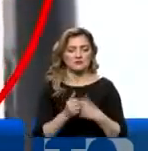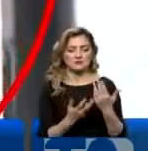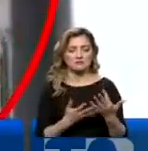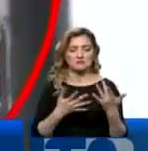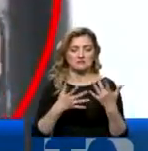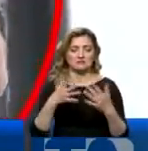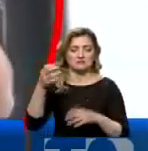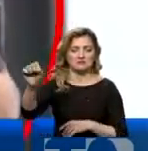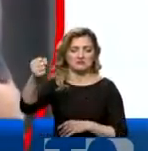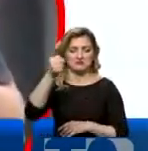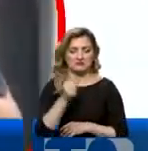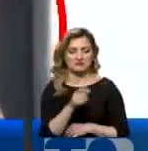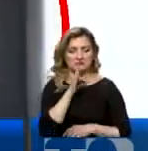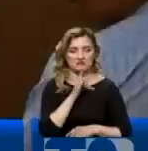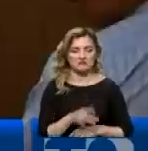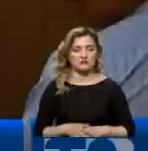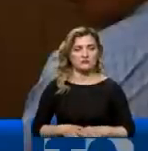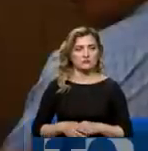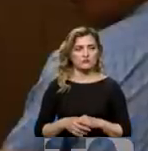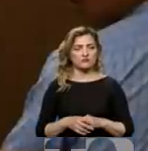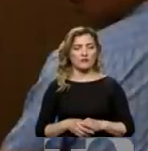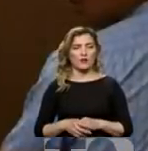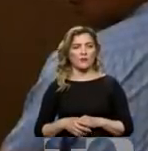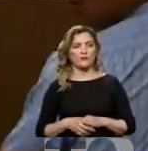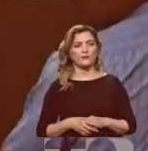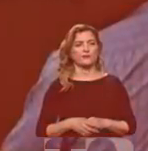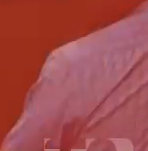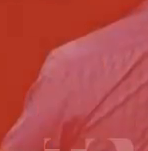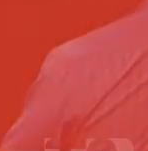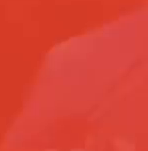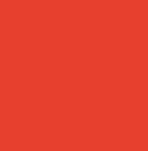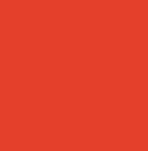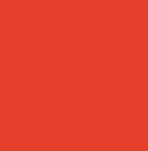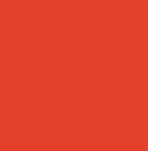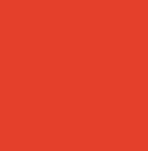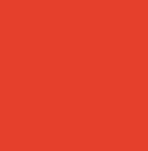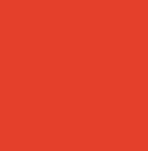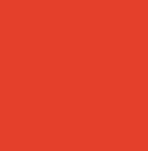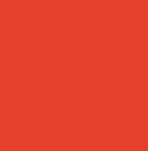Belice a la espera de su extradición a Estados Unidos. Dayana Monroy, 24 horas.